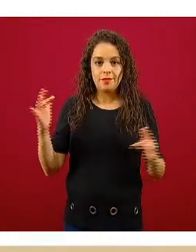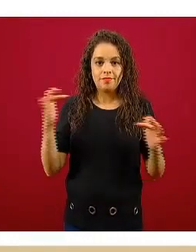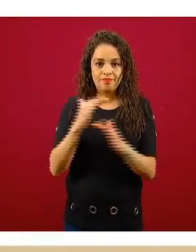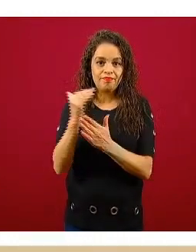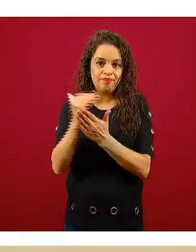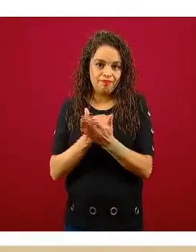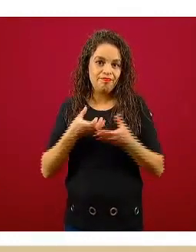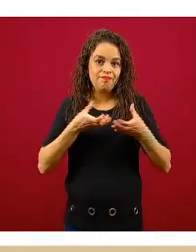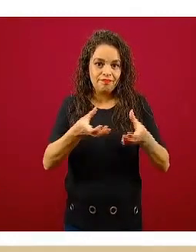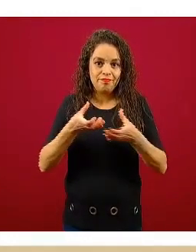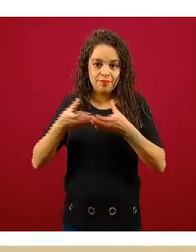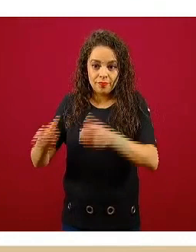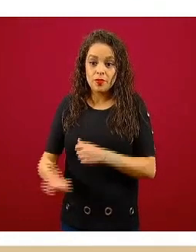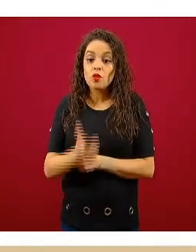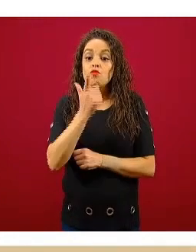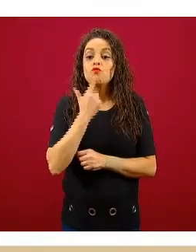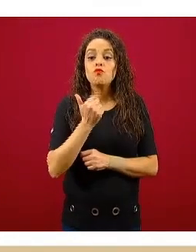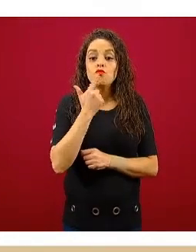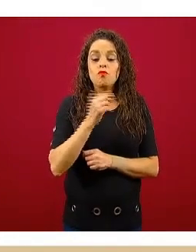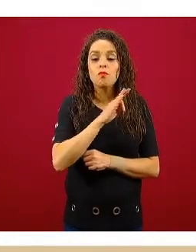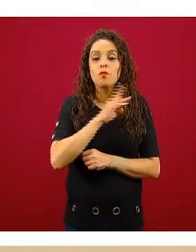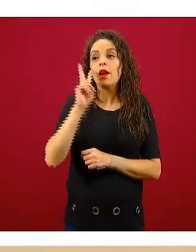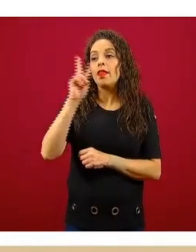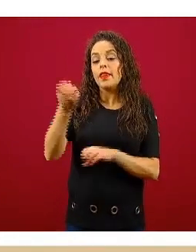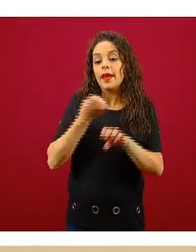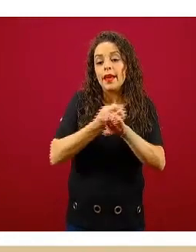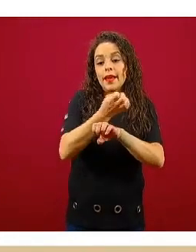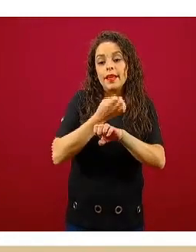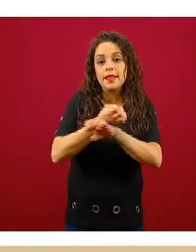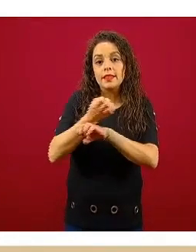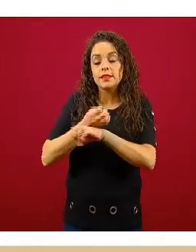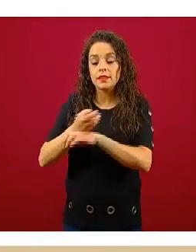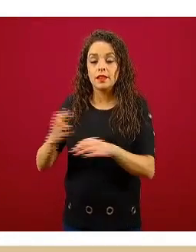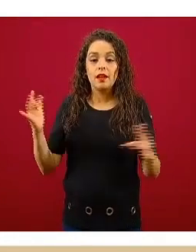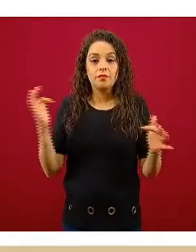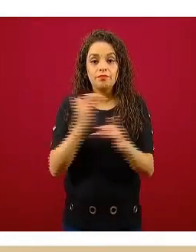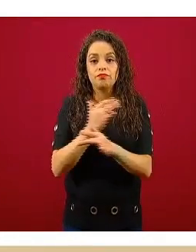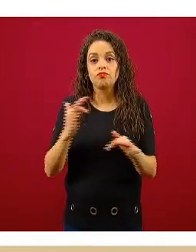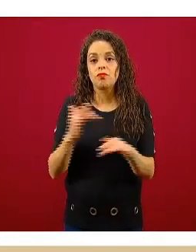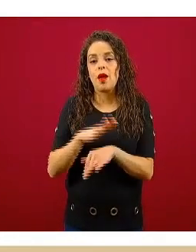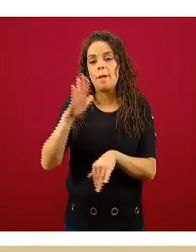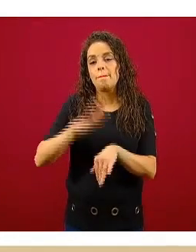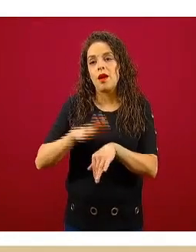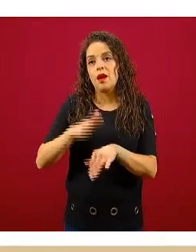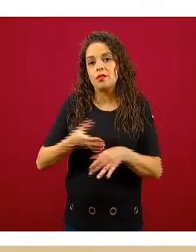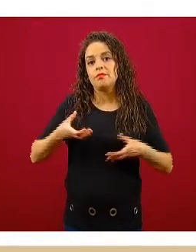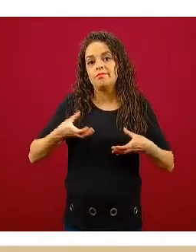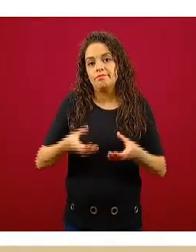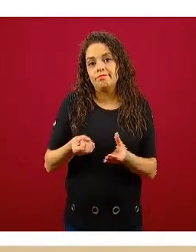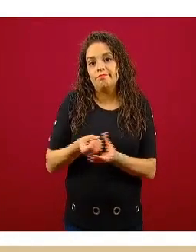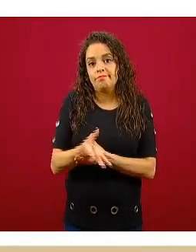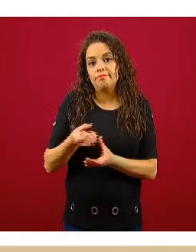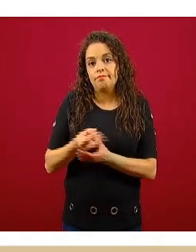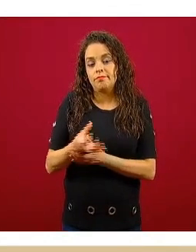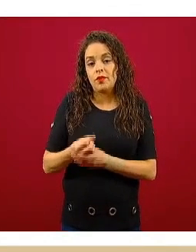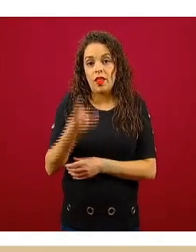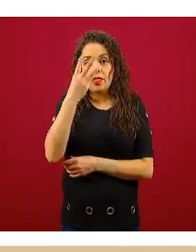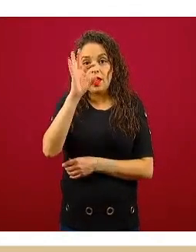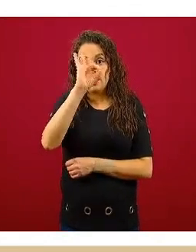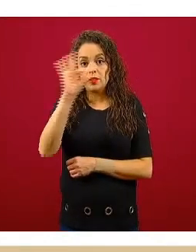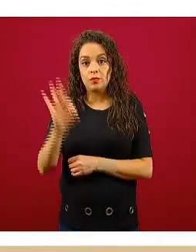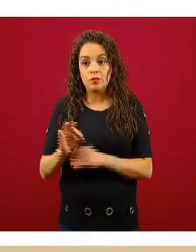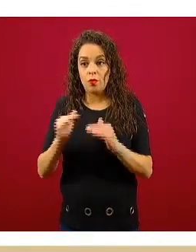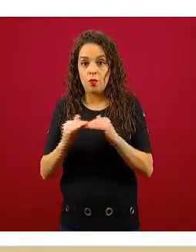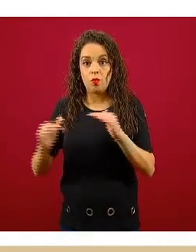en rojito están todos estos estados cuya movilidad se incrementó en un más de 3% de